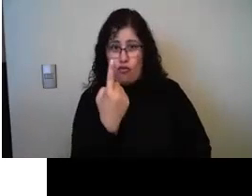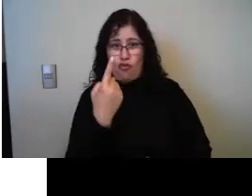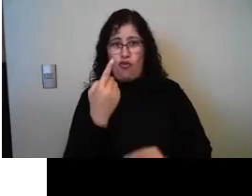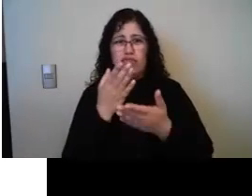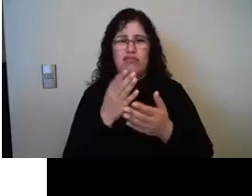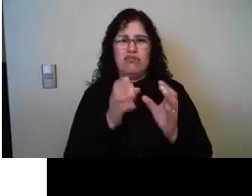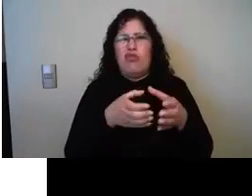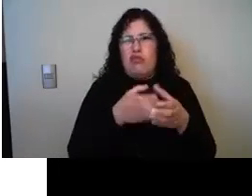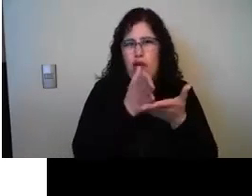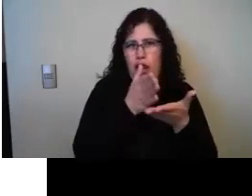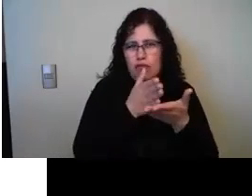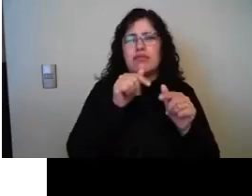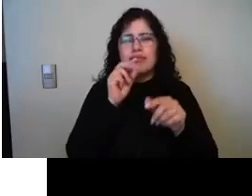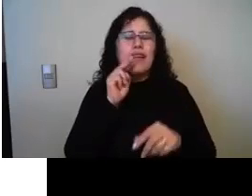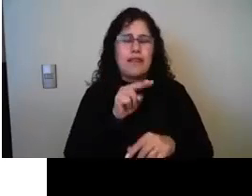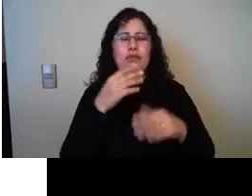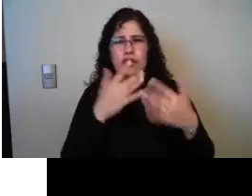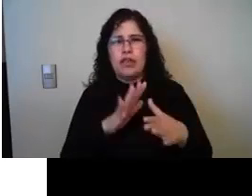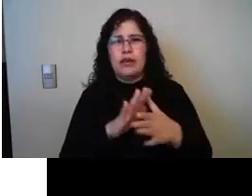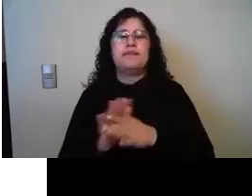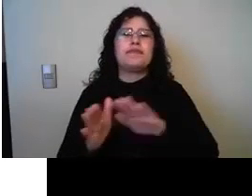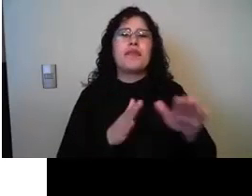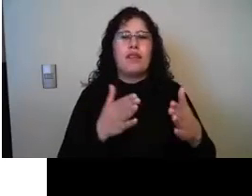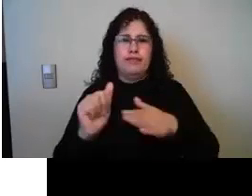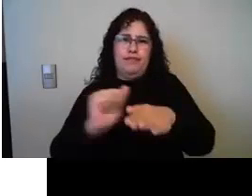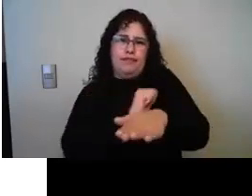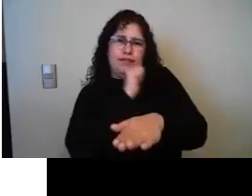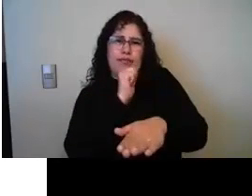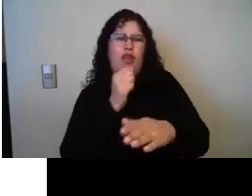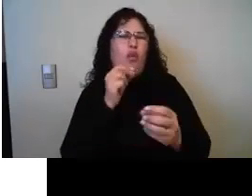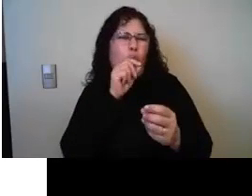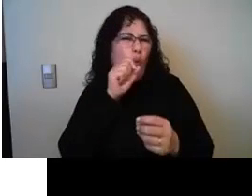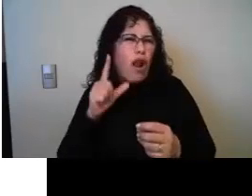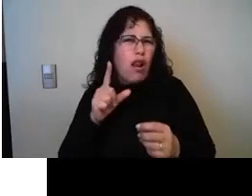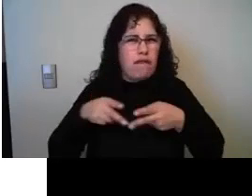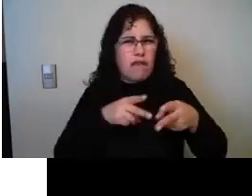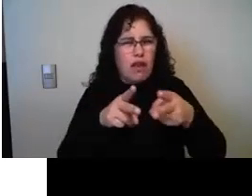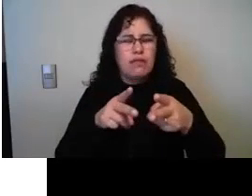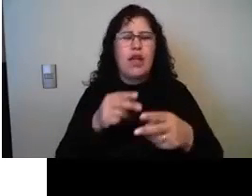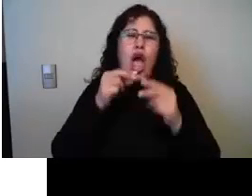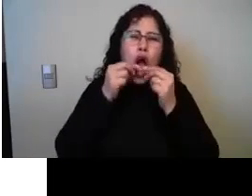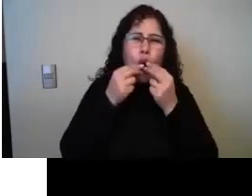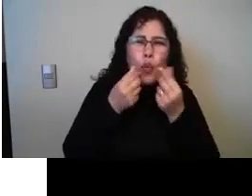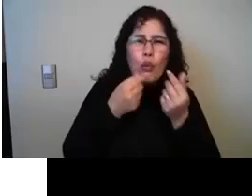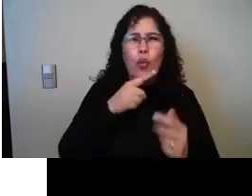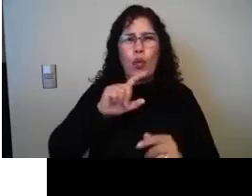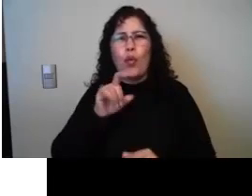Dentro de las vías aferentes tenemos la vía del gusto, del olfato, la vía